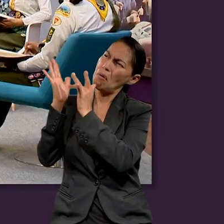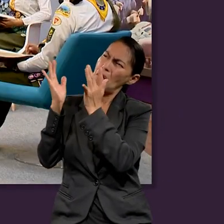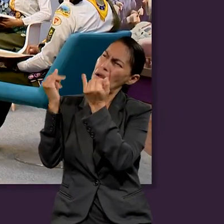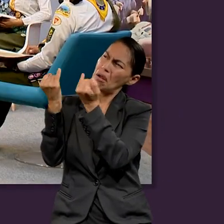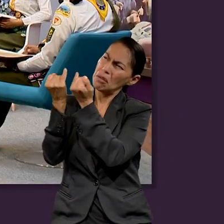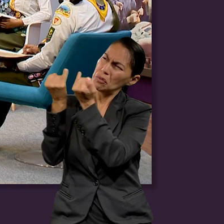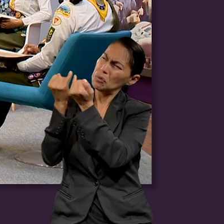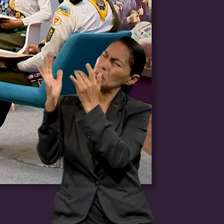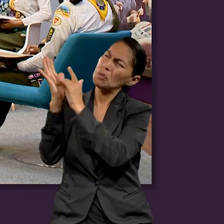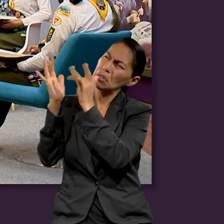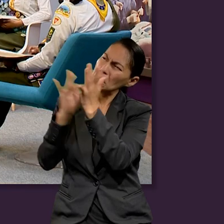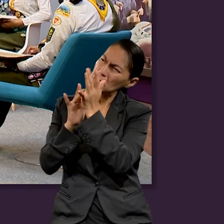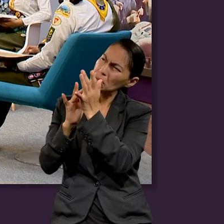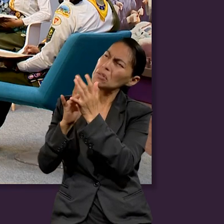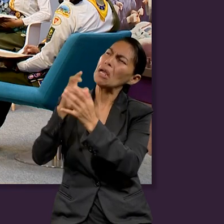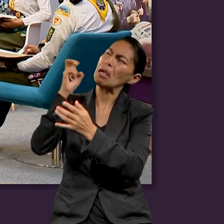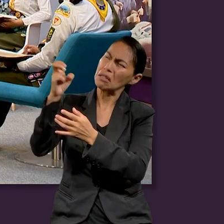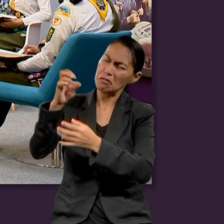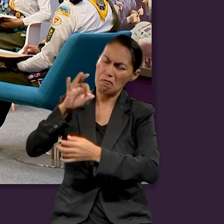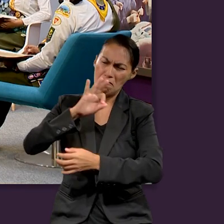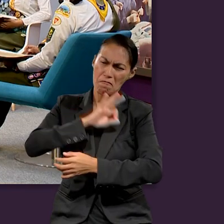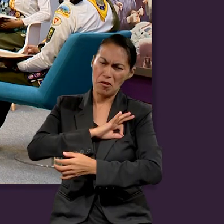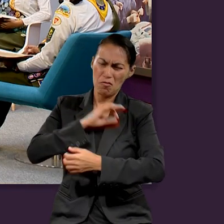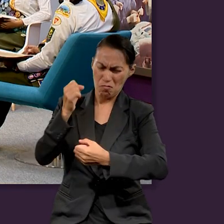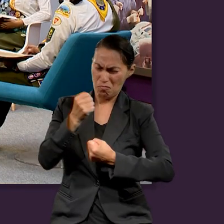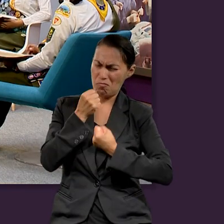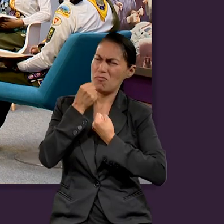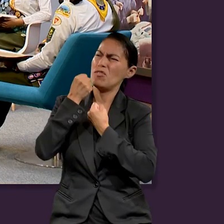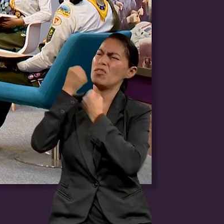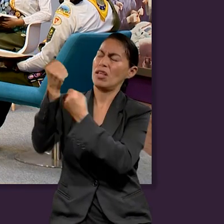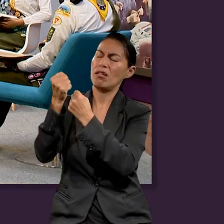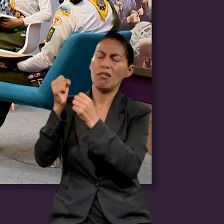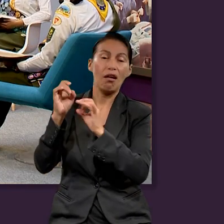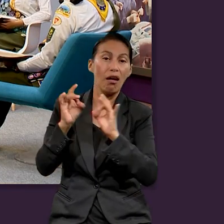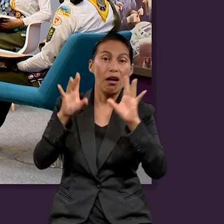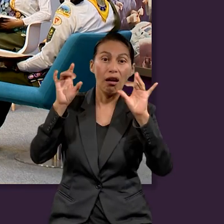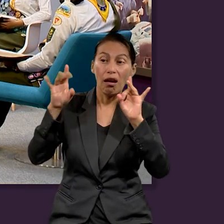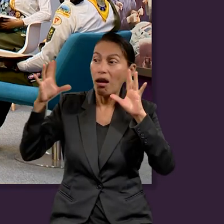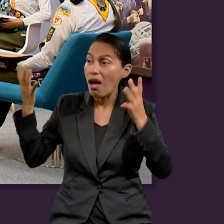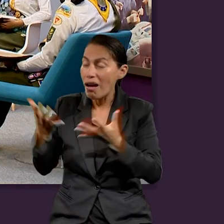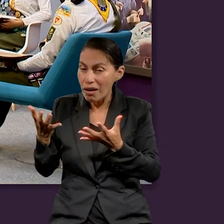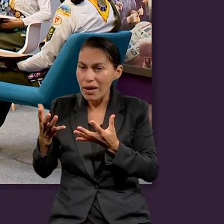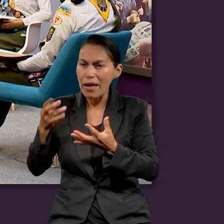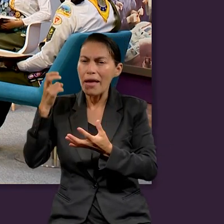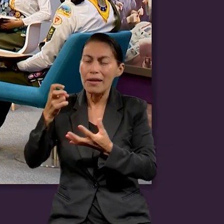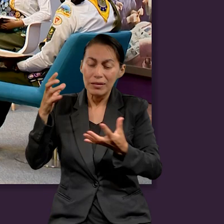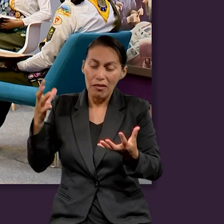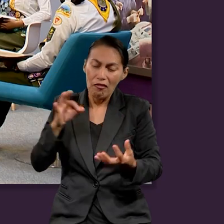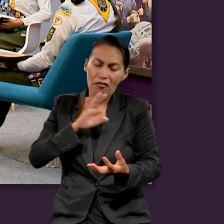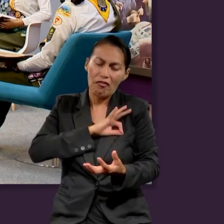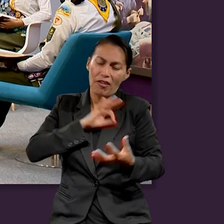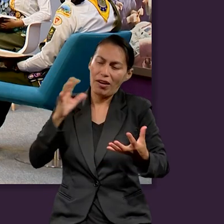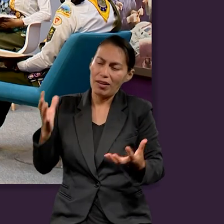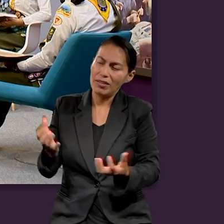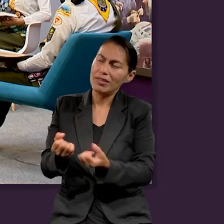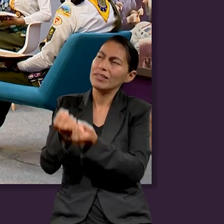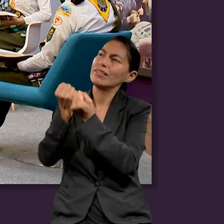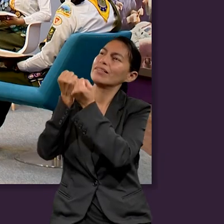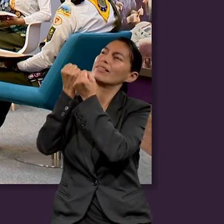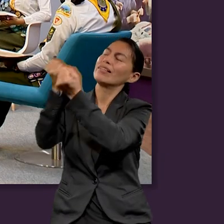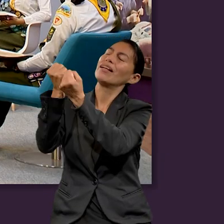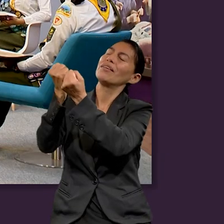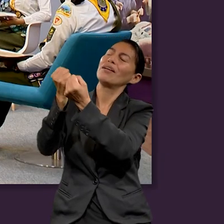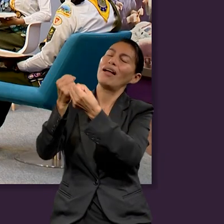esa fe que tuvo Jesús esa fe que puede mover montañas esa fe que puede actuar esa fe